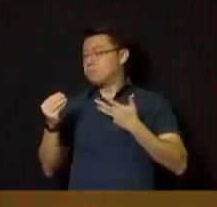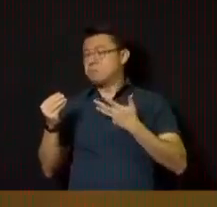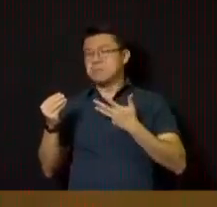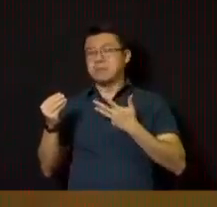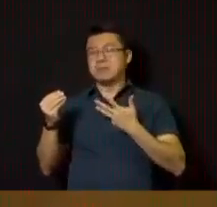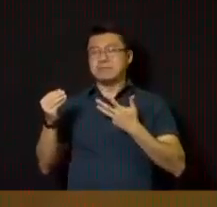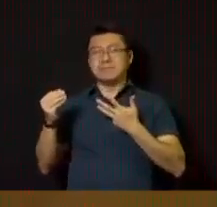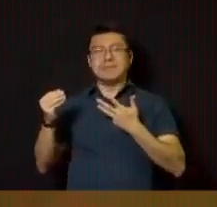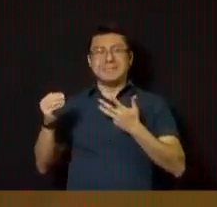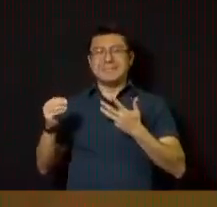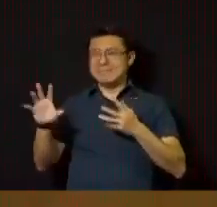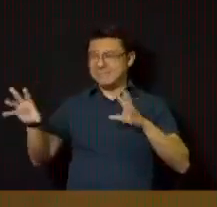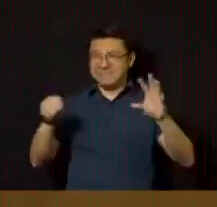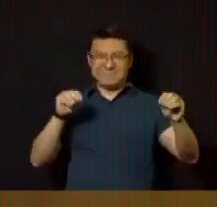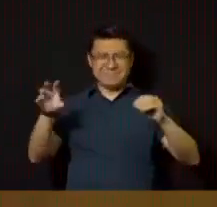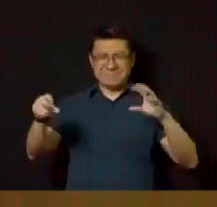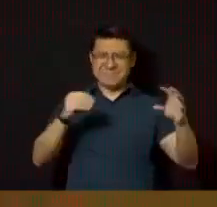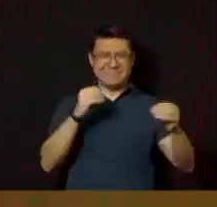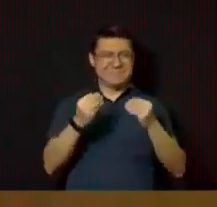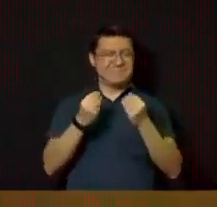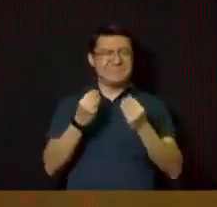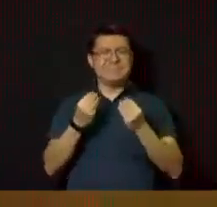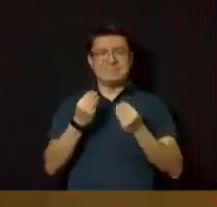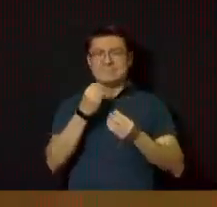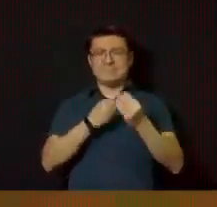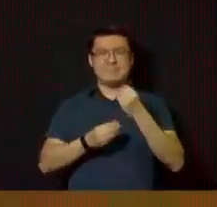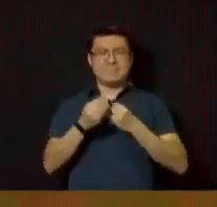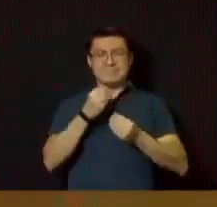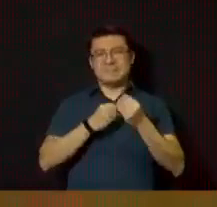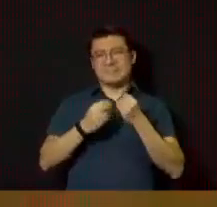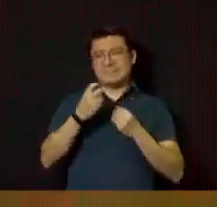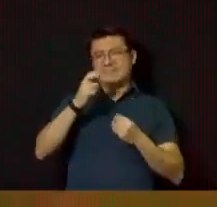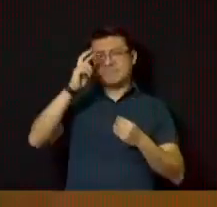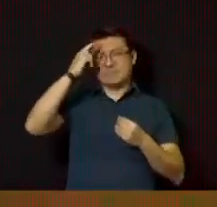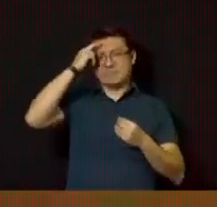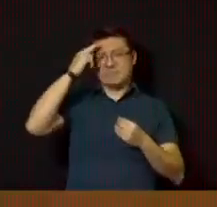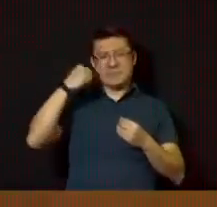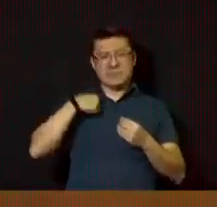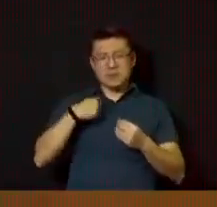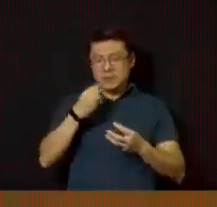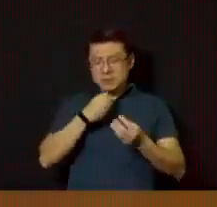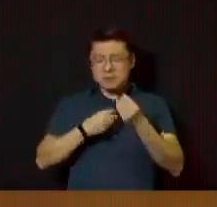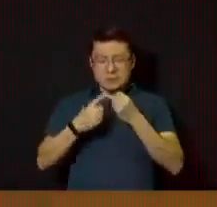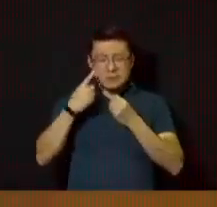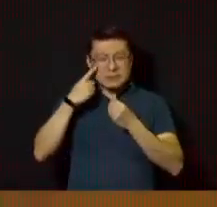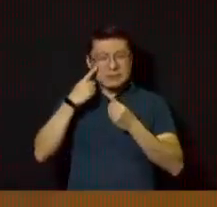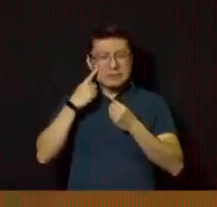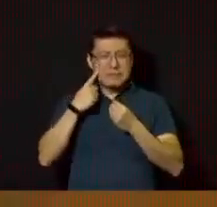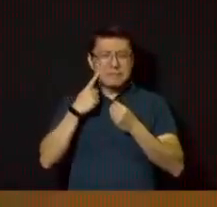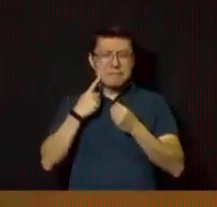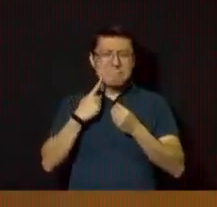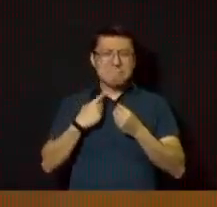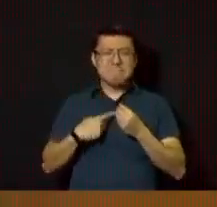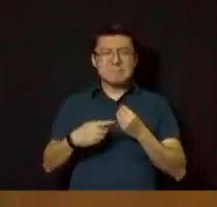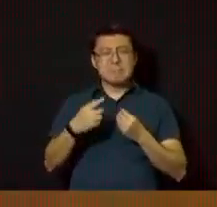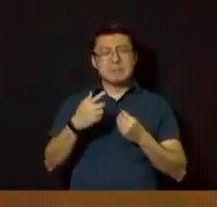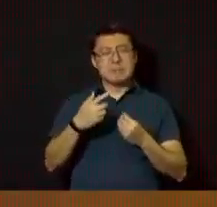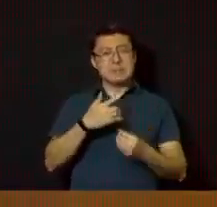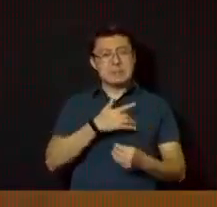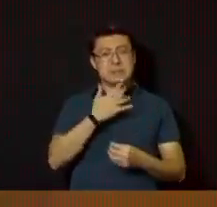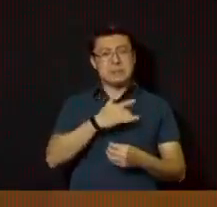Omni, que pasé momentos difíciles. Yo me acuerdo hasta lloraba comiendo, ¿no? Lo disfrutaba cada comida y